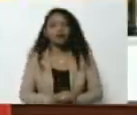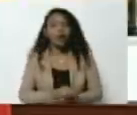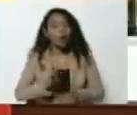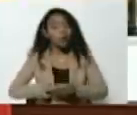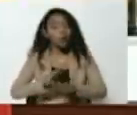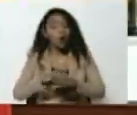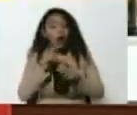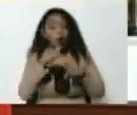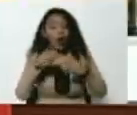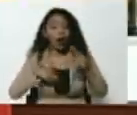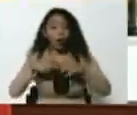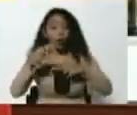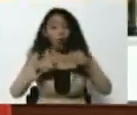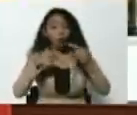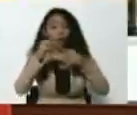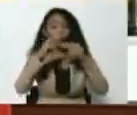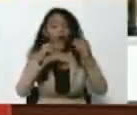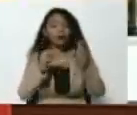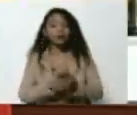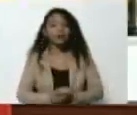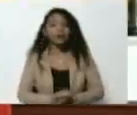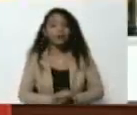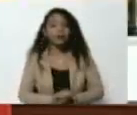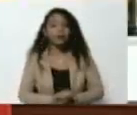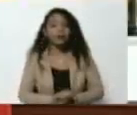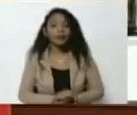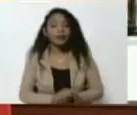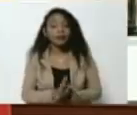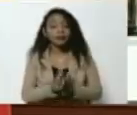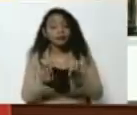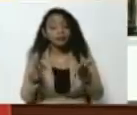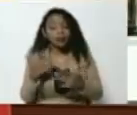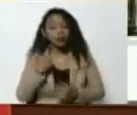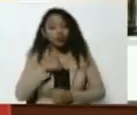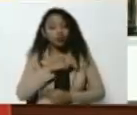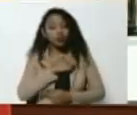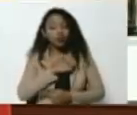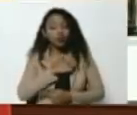Porque es lo que hay que construir. La garantía de nosotros,